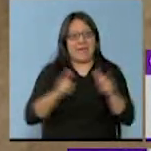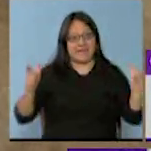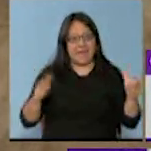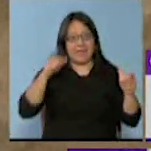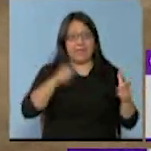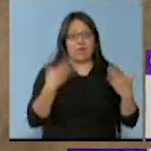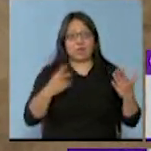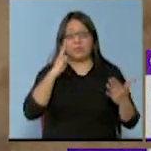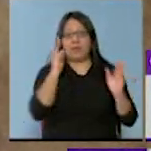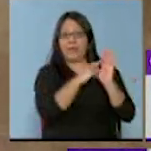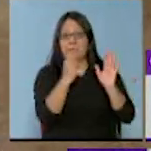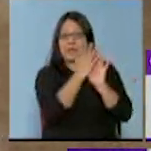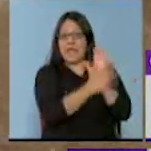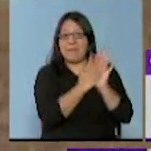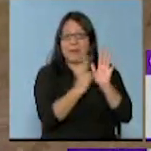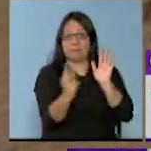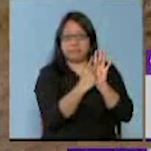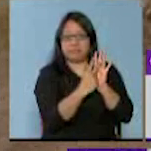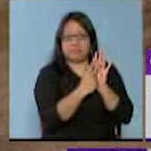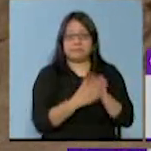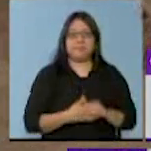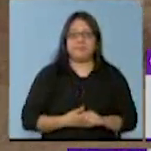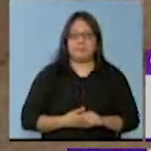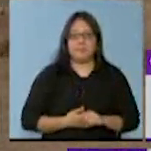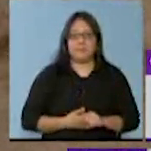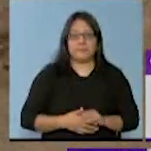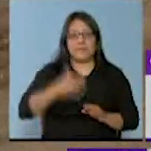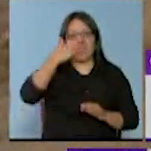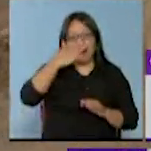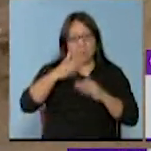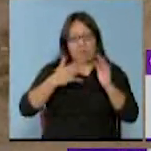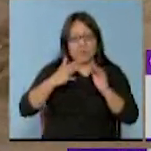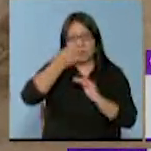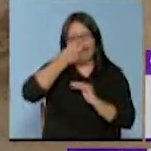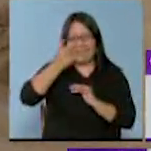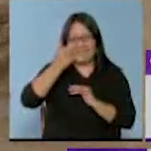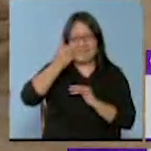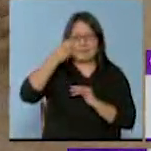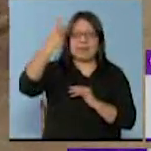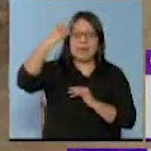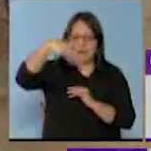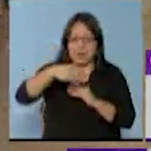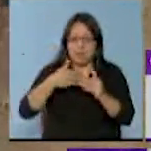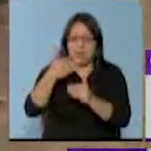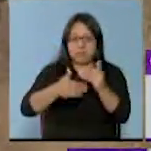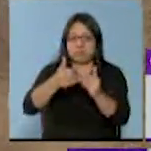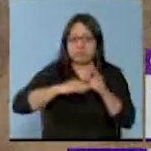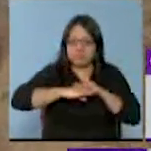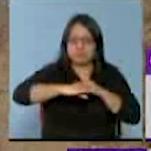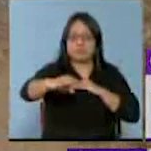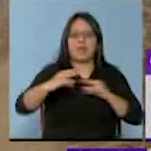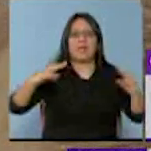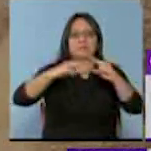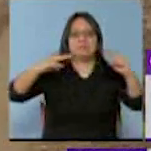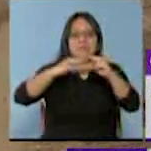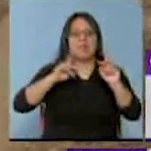imágenes aéreas, después se van a hacer otros también a lo largo de estos 26 kilómetros. Hay numerosas alcantarillas que también se